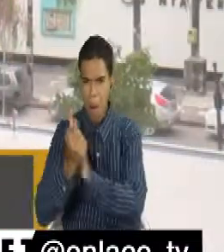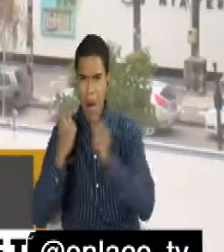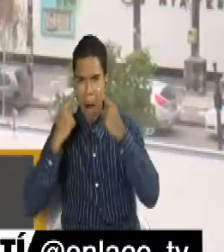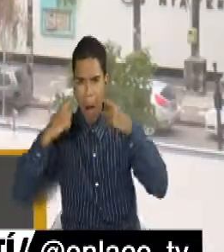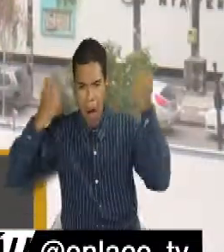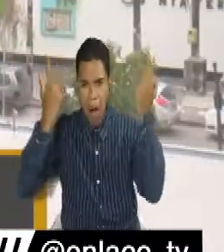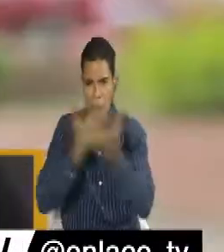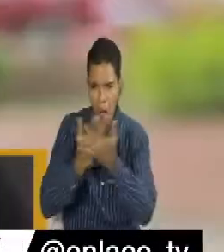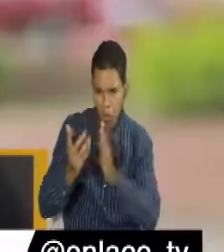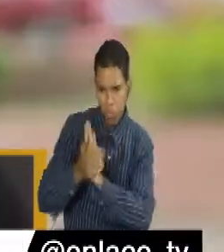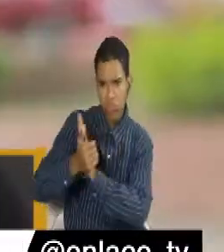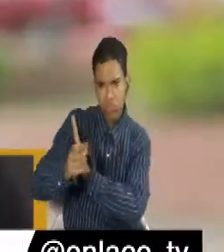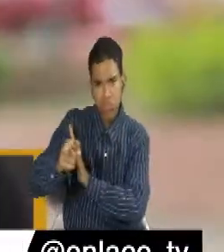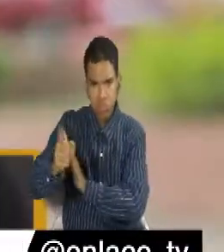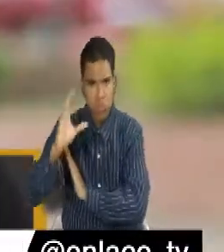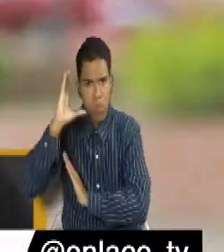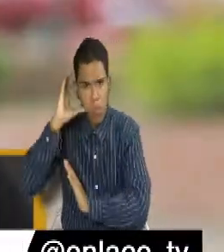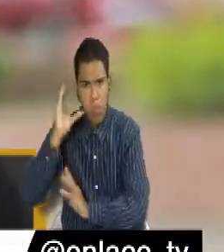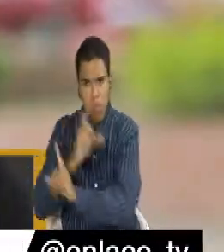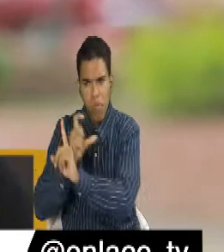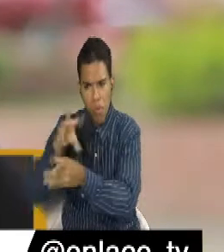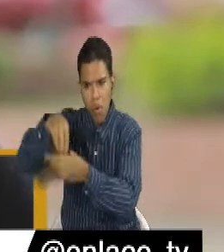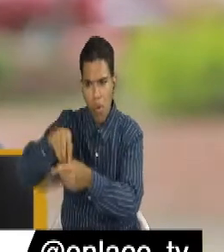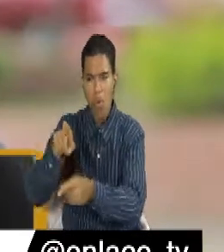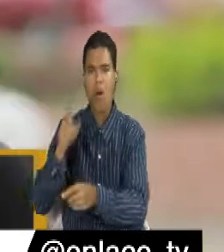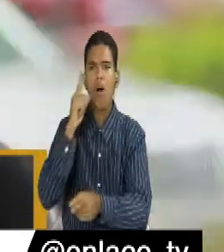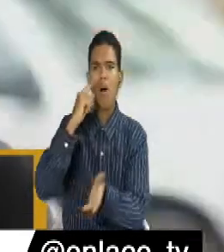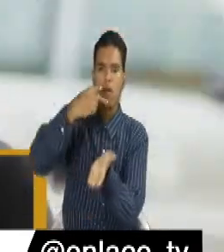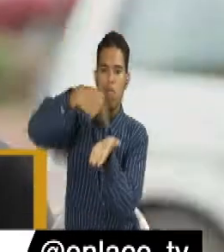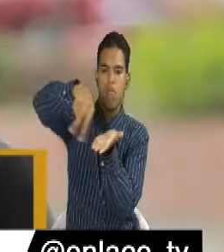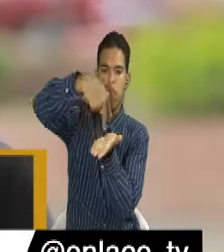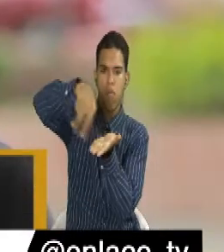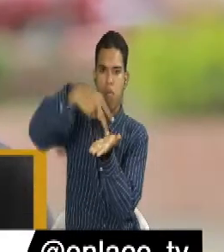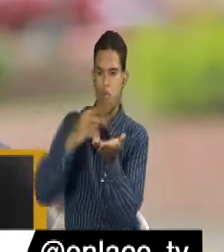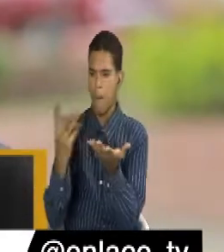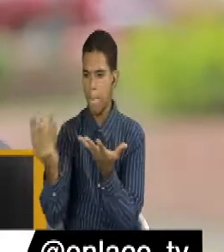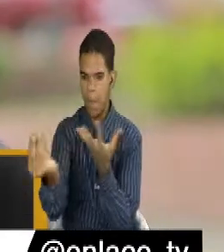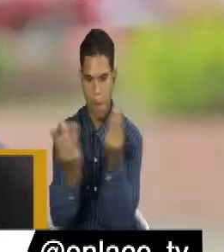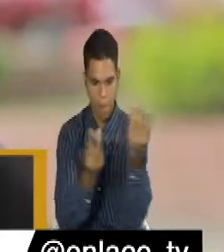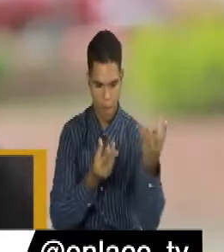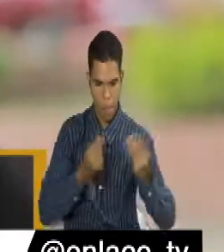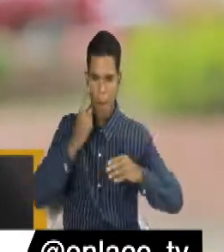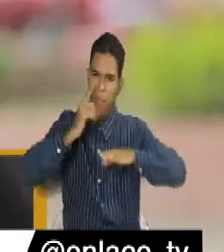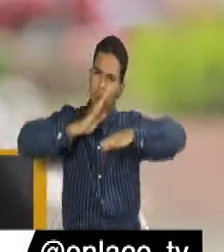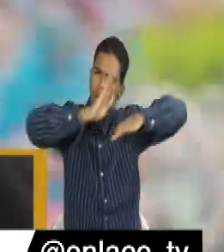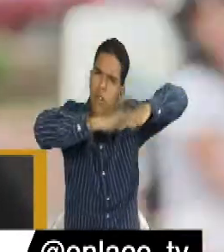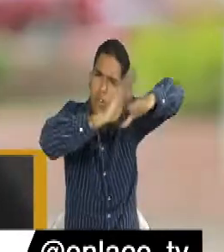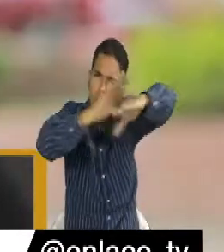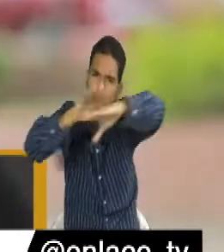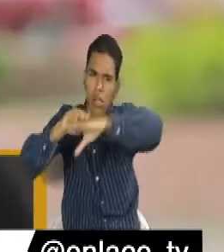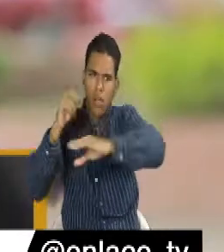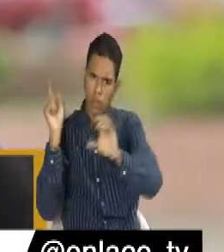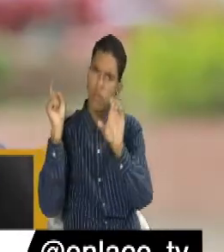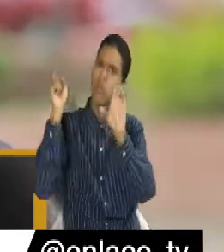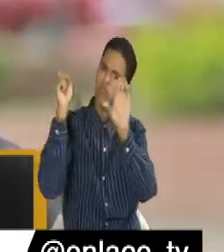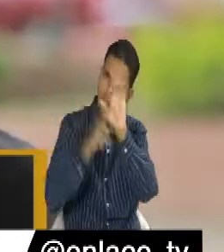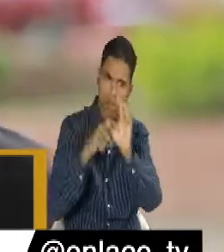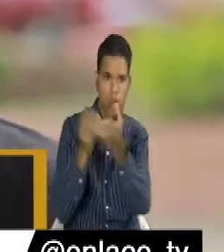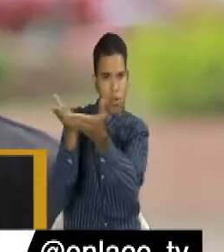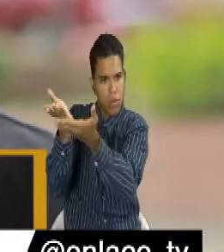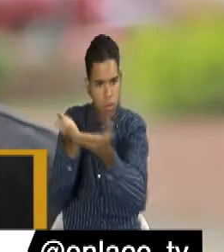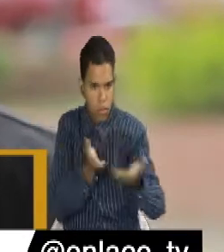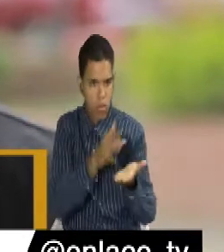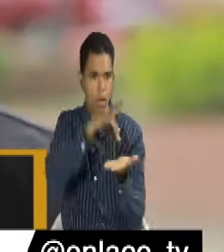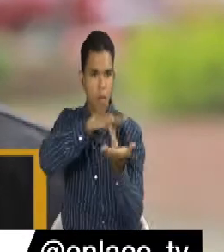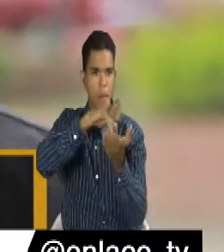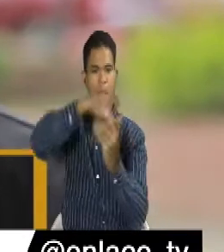a todos los grupos de danza del municipio de Barranca Bermeja para que se inscriban y participen en este